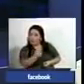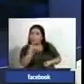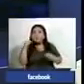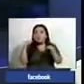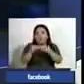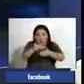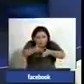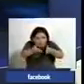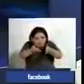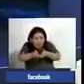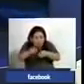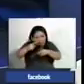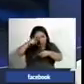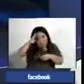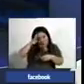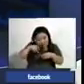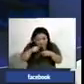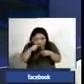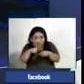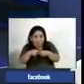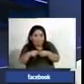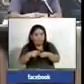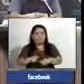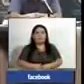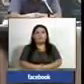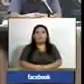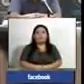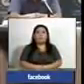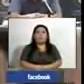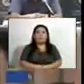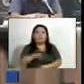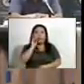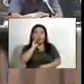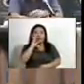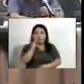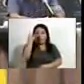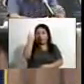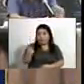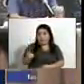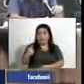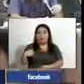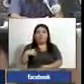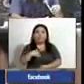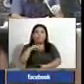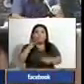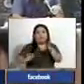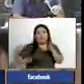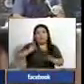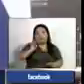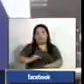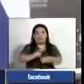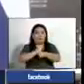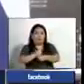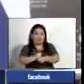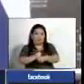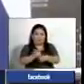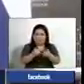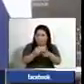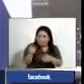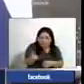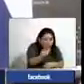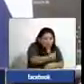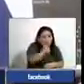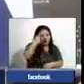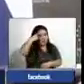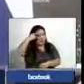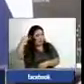arma artesanal al Hospital Saldaña. Según el titular de Justicia y Seguridad, diferentes actores